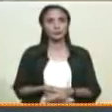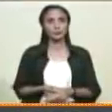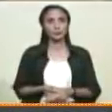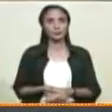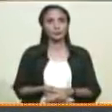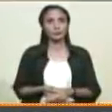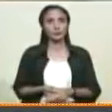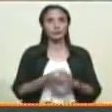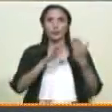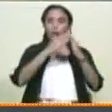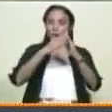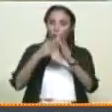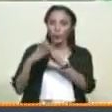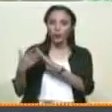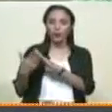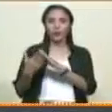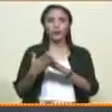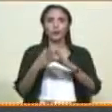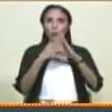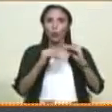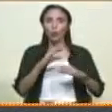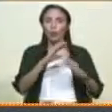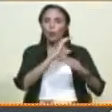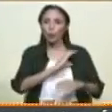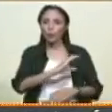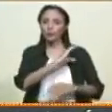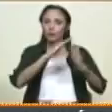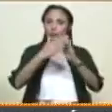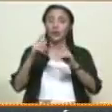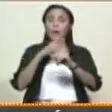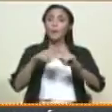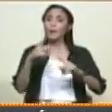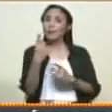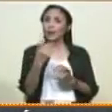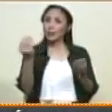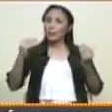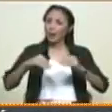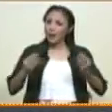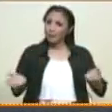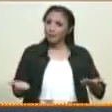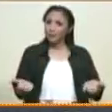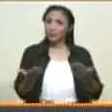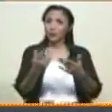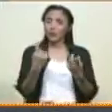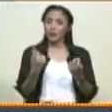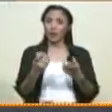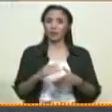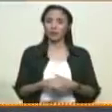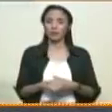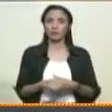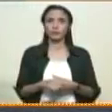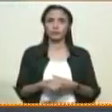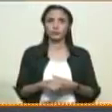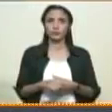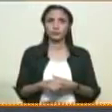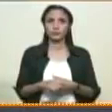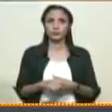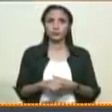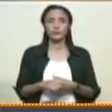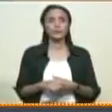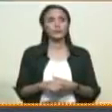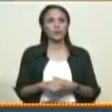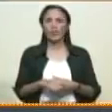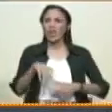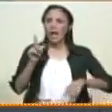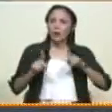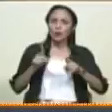de las comunidades organizadas. Pero eso hay que empujarlo. Eso hay que empujarlo. A veces, mire,